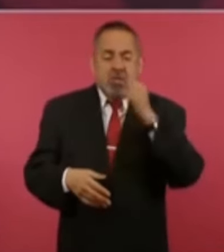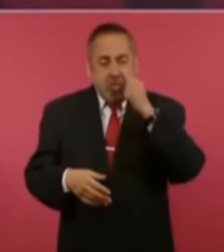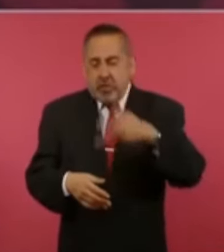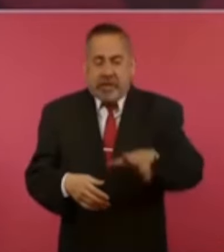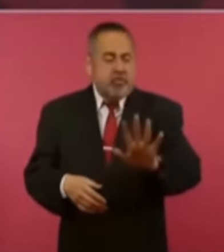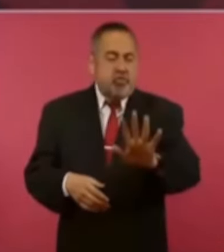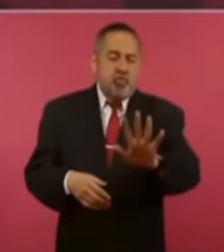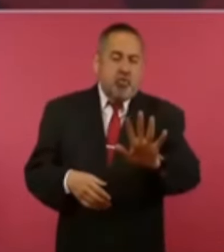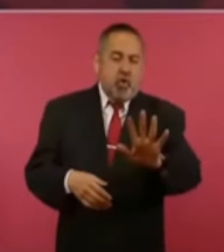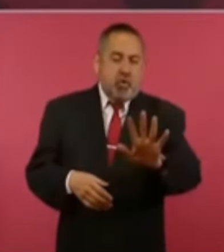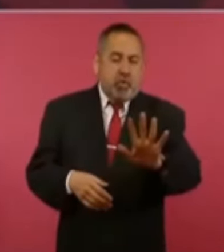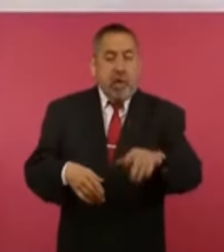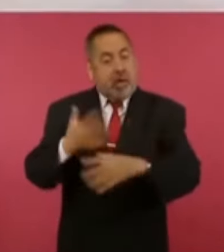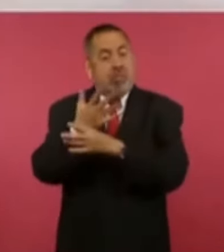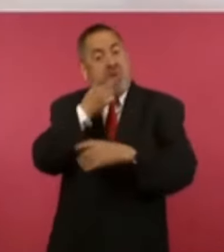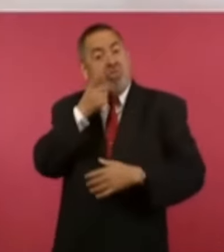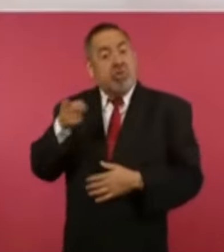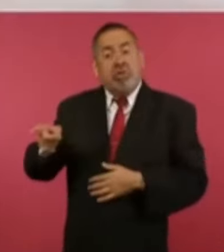Bueno, eso sí lo llegó a decir.